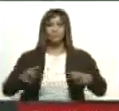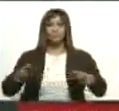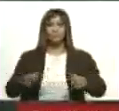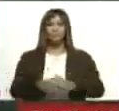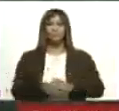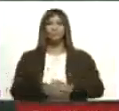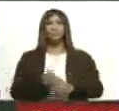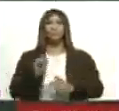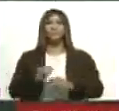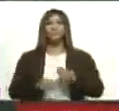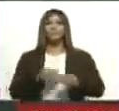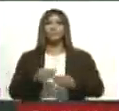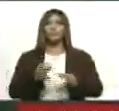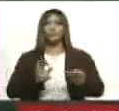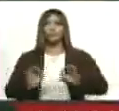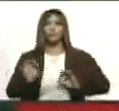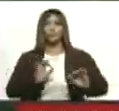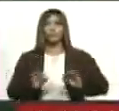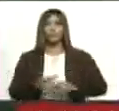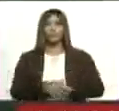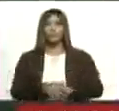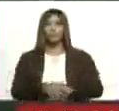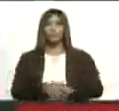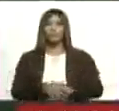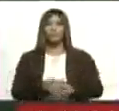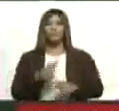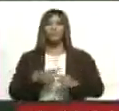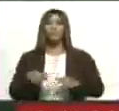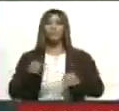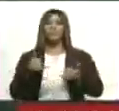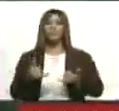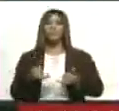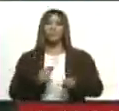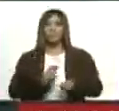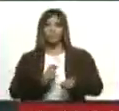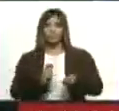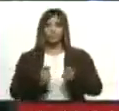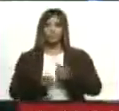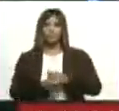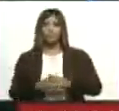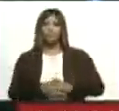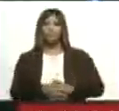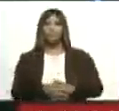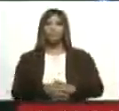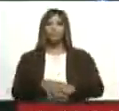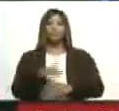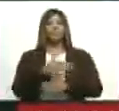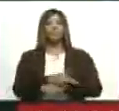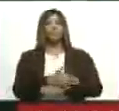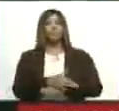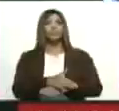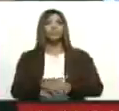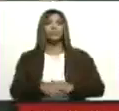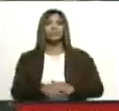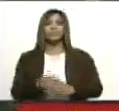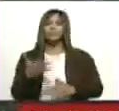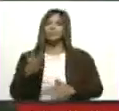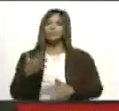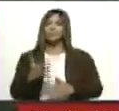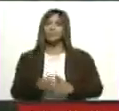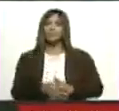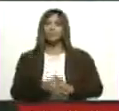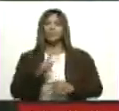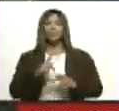estamos llevando al teatro, pero en este caso convertimos la calle, aproximadamente